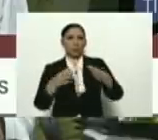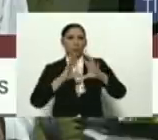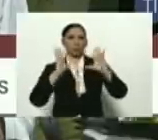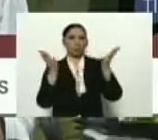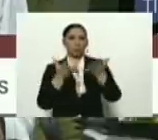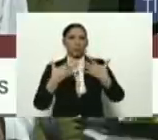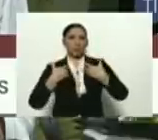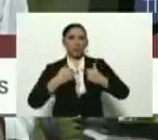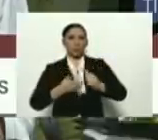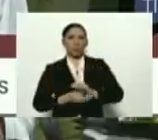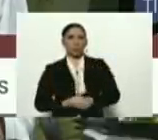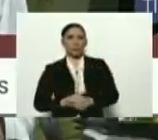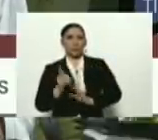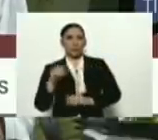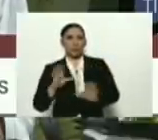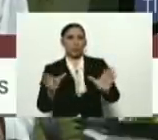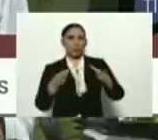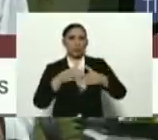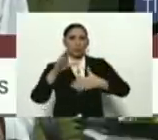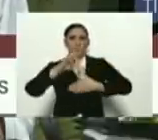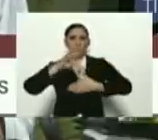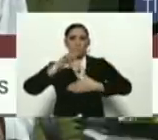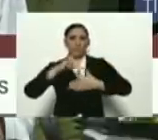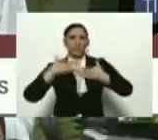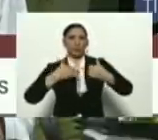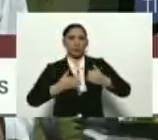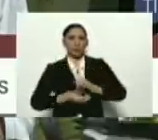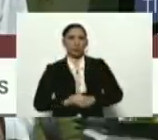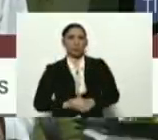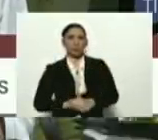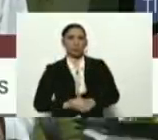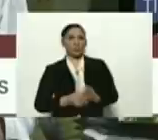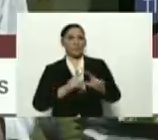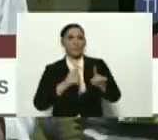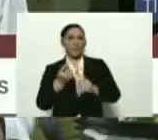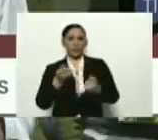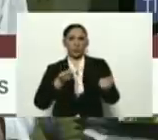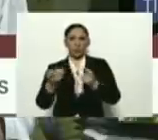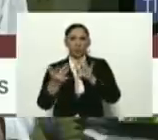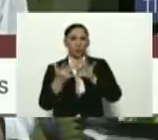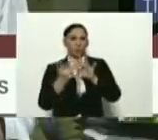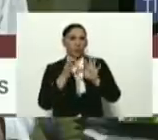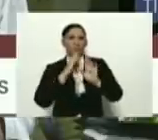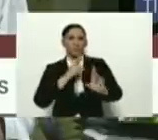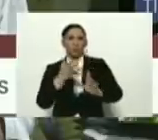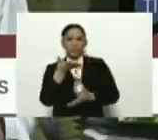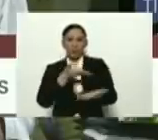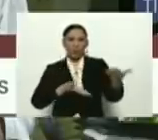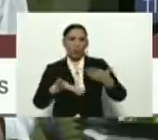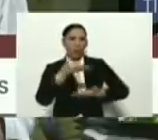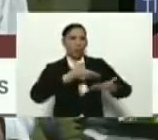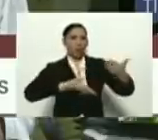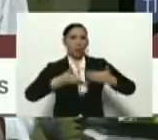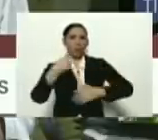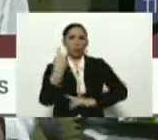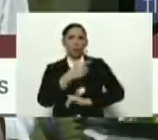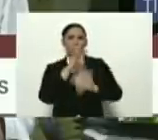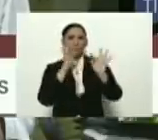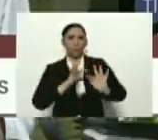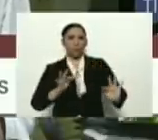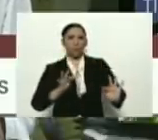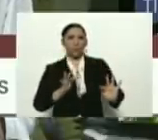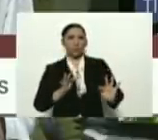Salud y de la Organización Panamericana de la Salud para coordinar una respuesta colectiva, única manera